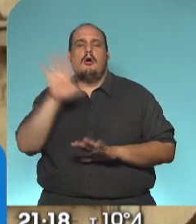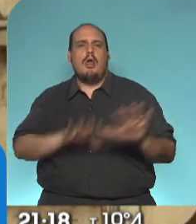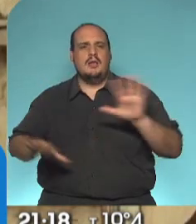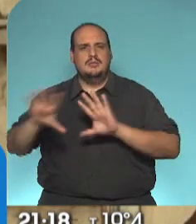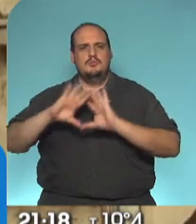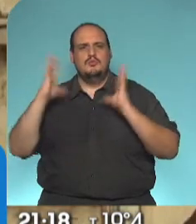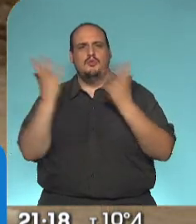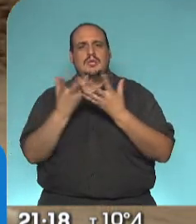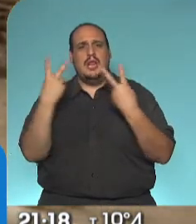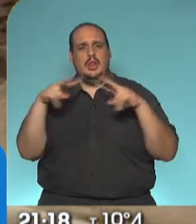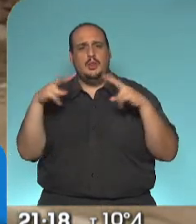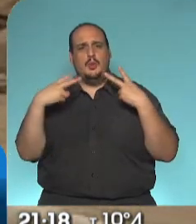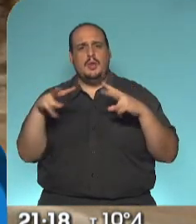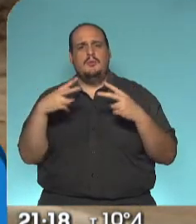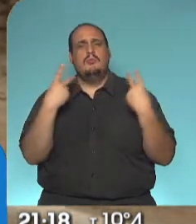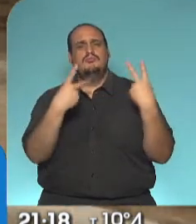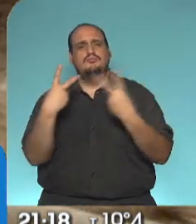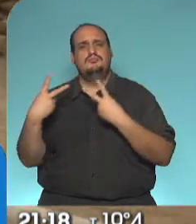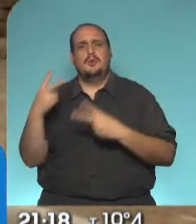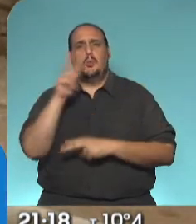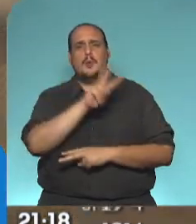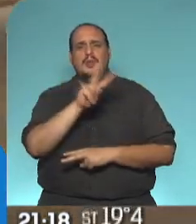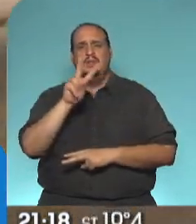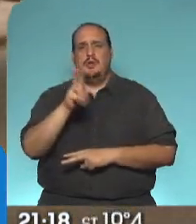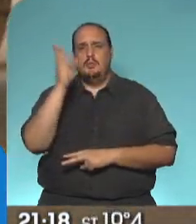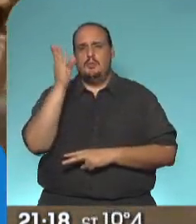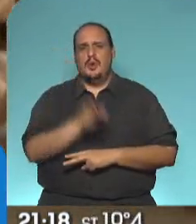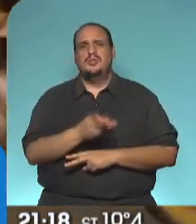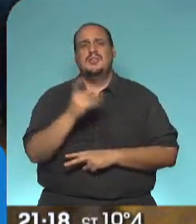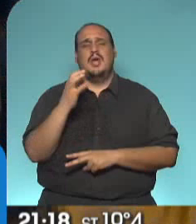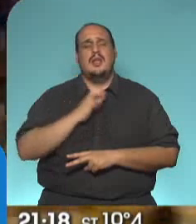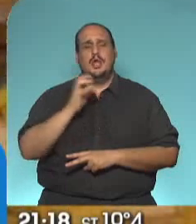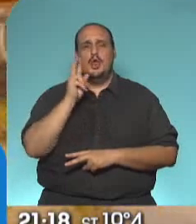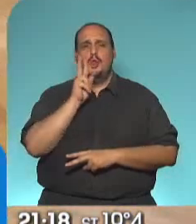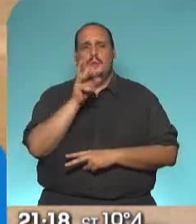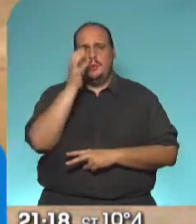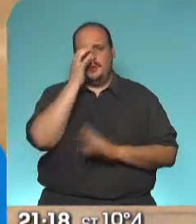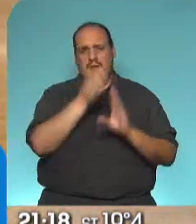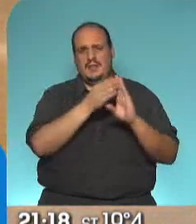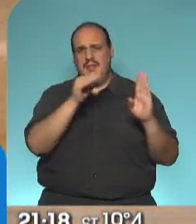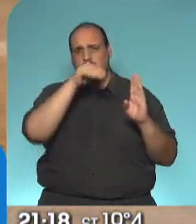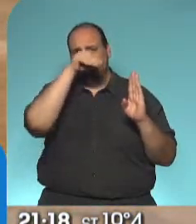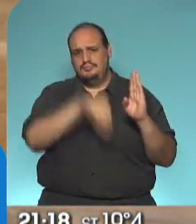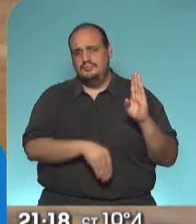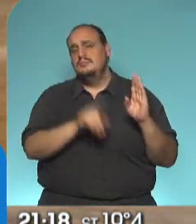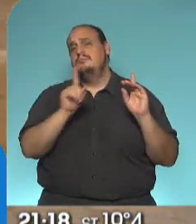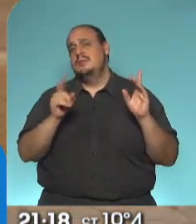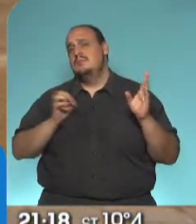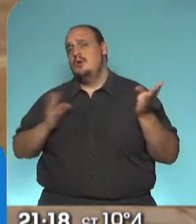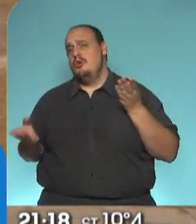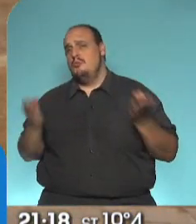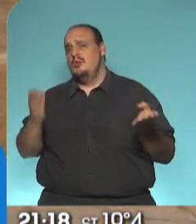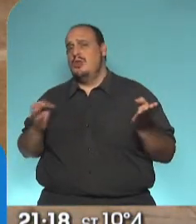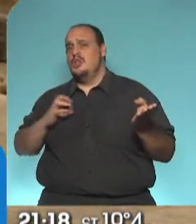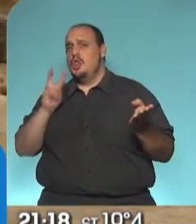actividad cayó un 22 por ciento en el primer trimestre de 2020 en comparación al mismo período de 2010